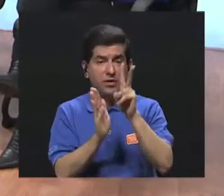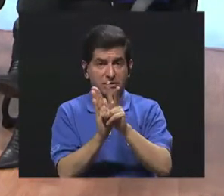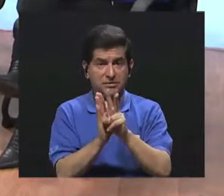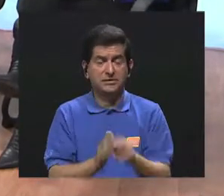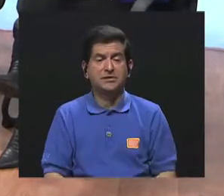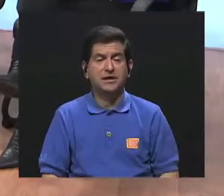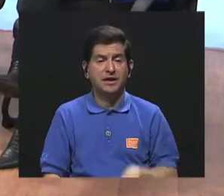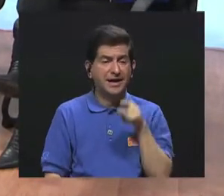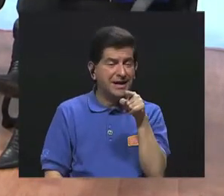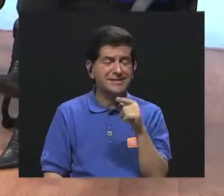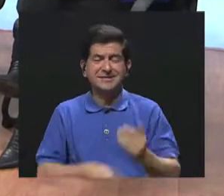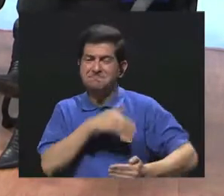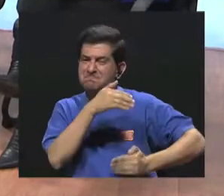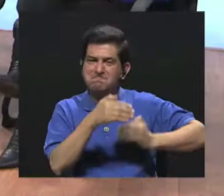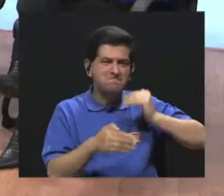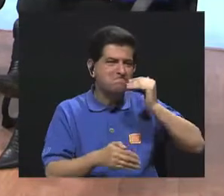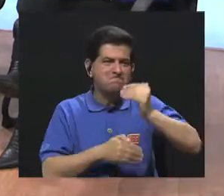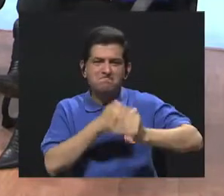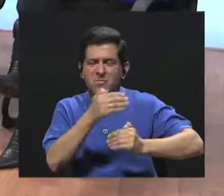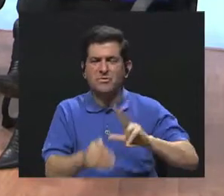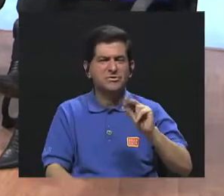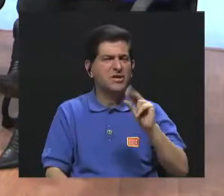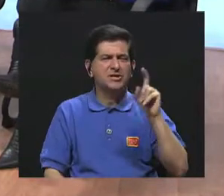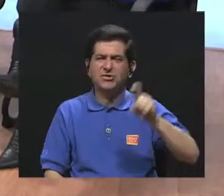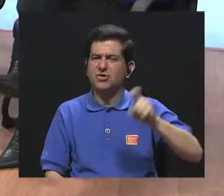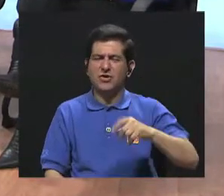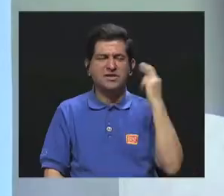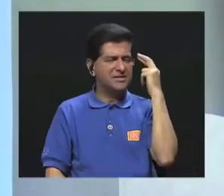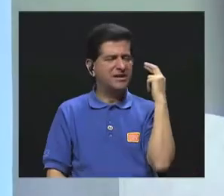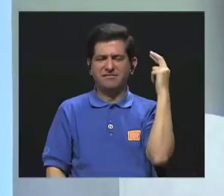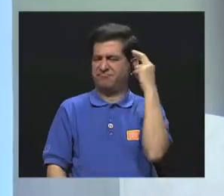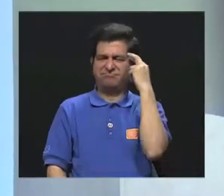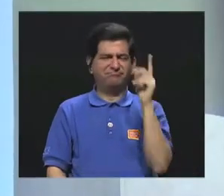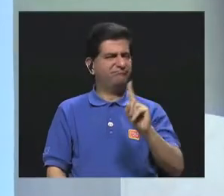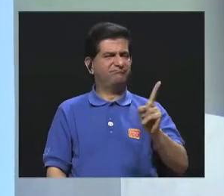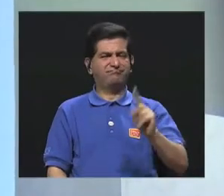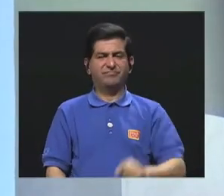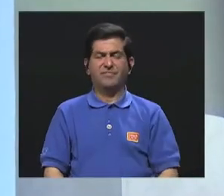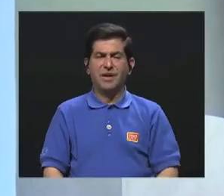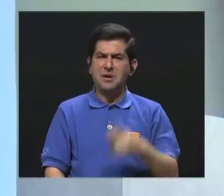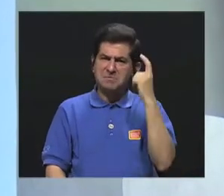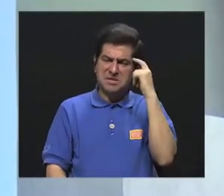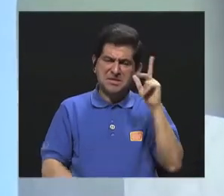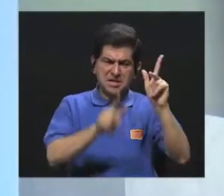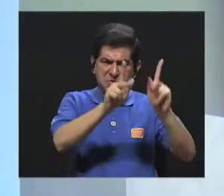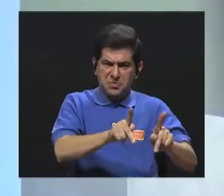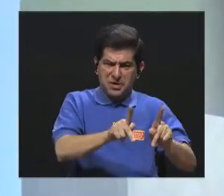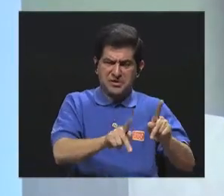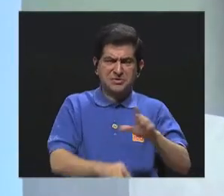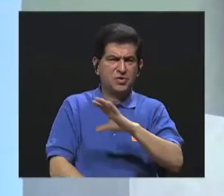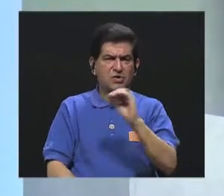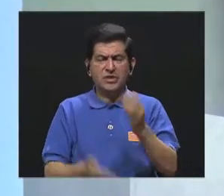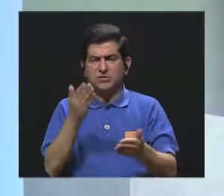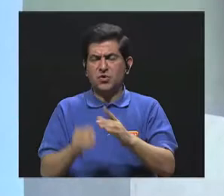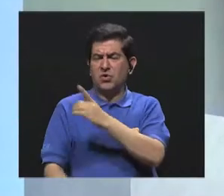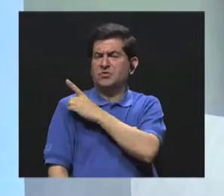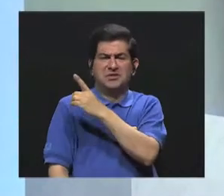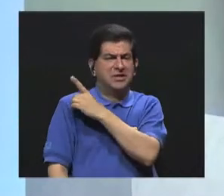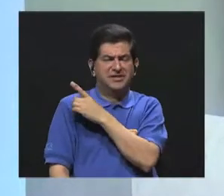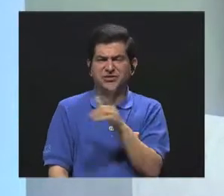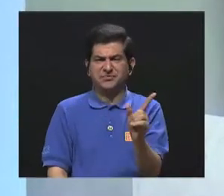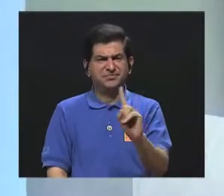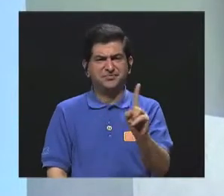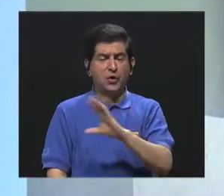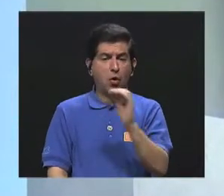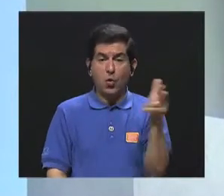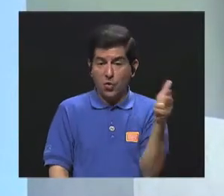ese proceso que no es una cuestión racional por ninguno de los lados, ni por el lado del personaje, ni por el lado, digamos, de la dirección o